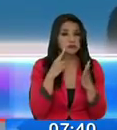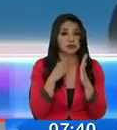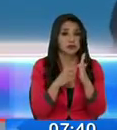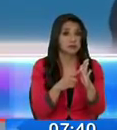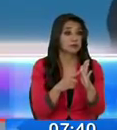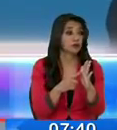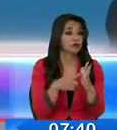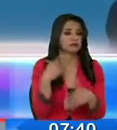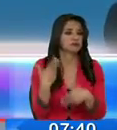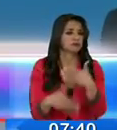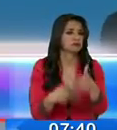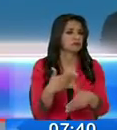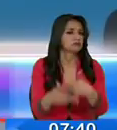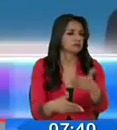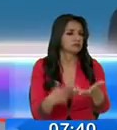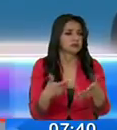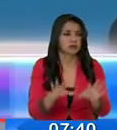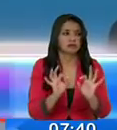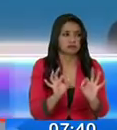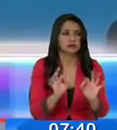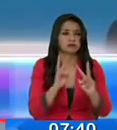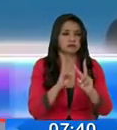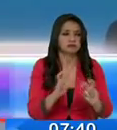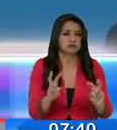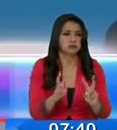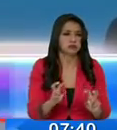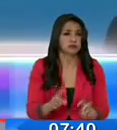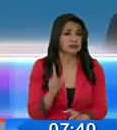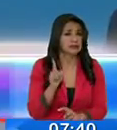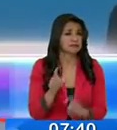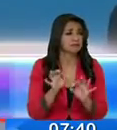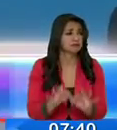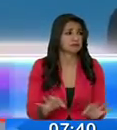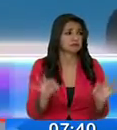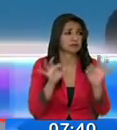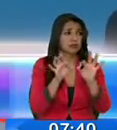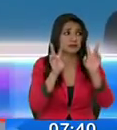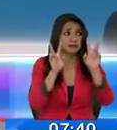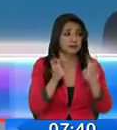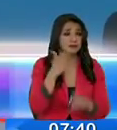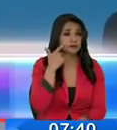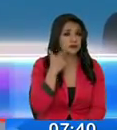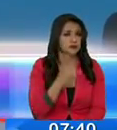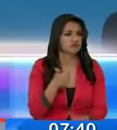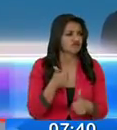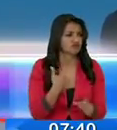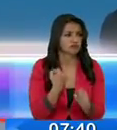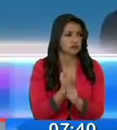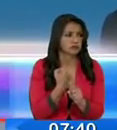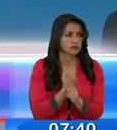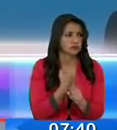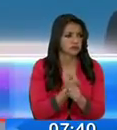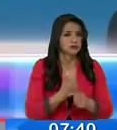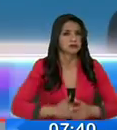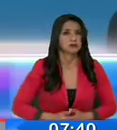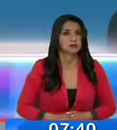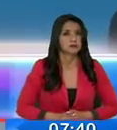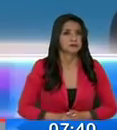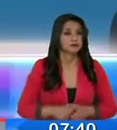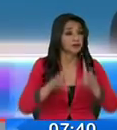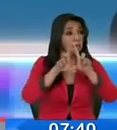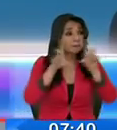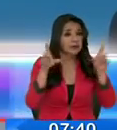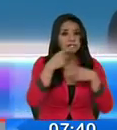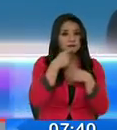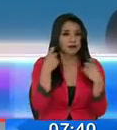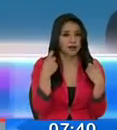está avanzando a un ritmo importante. Es un caso muy importante en donde Fiscalía está trabajando muy bien, porque las empresas